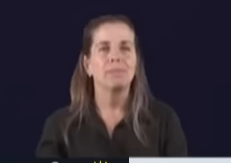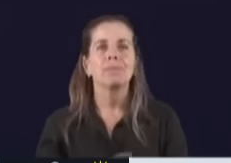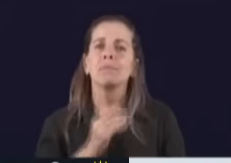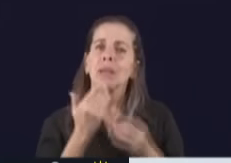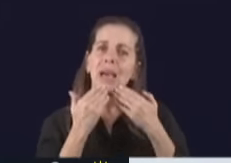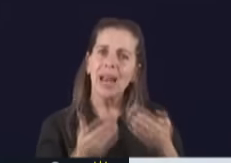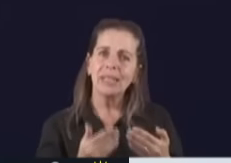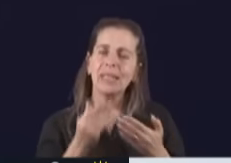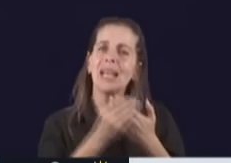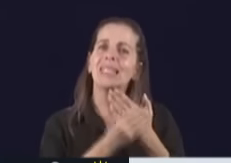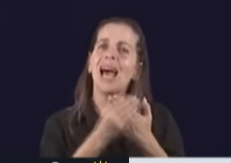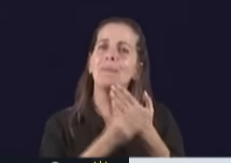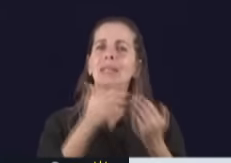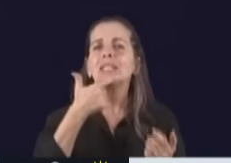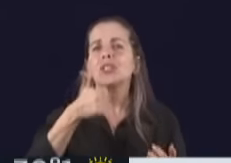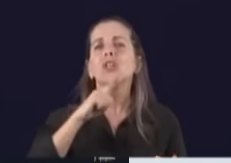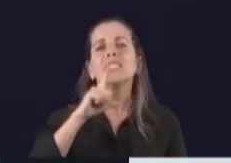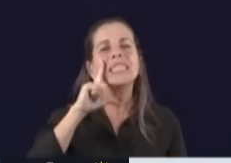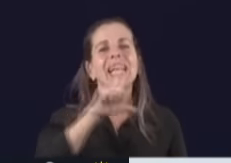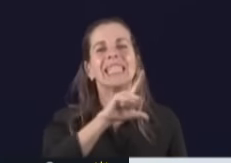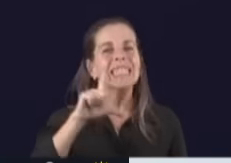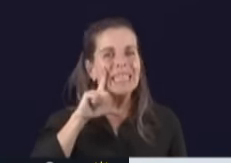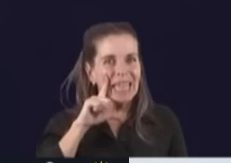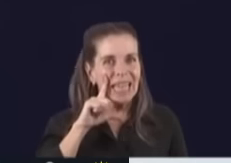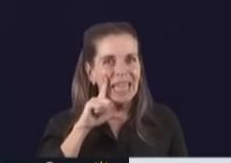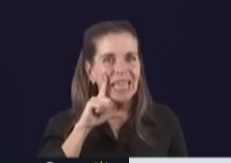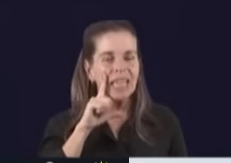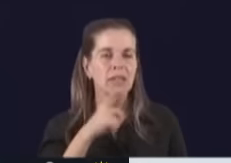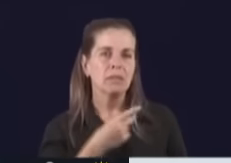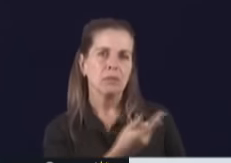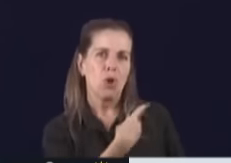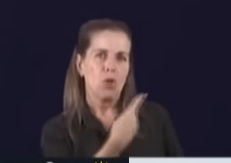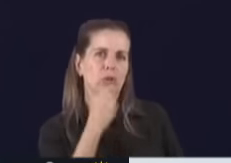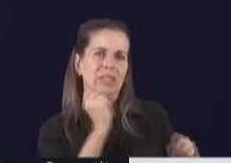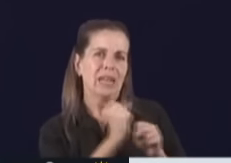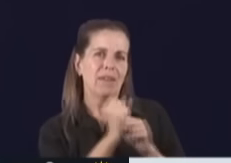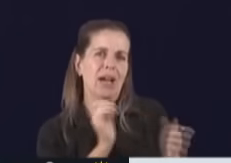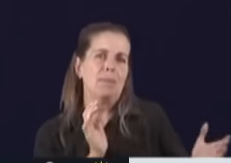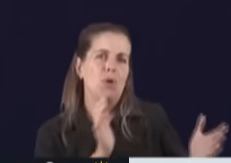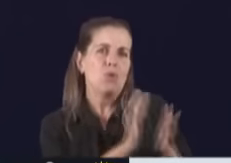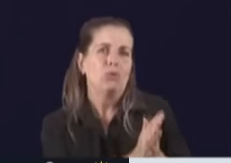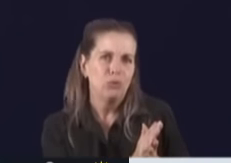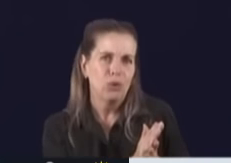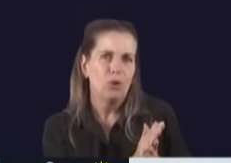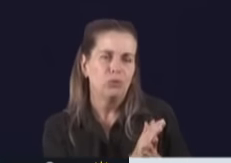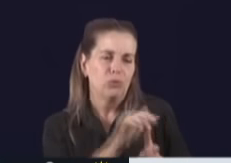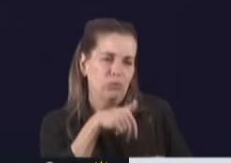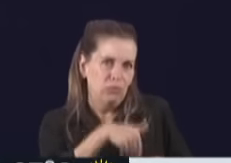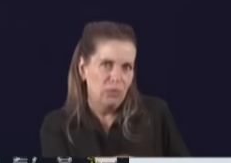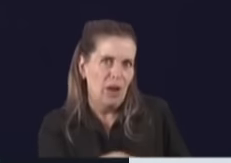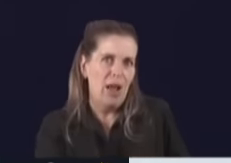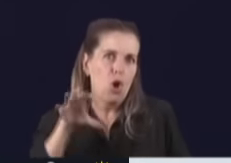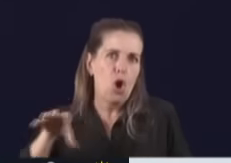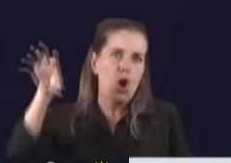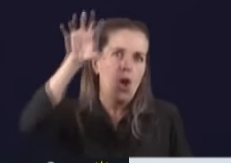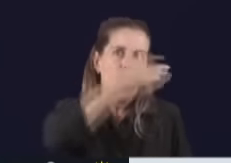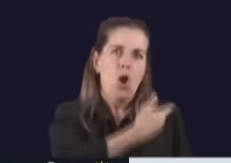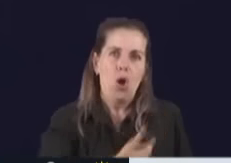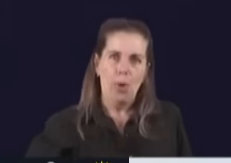del Interior, a Diego Santilli, con quien trabajamos codo a codo en el diálogo con los gobernadores en esta nueva etapa,